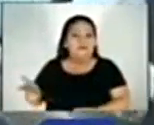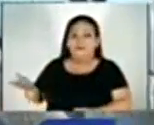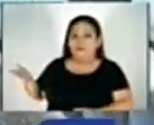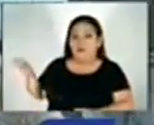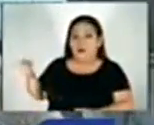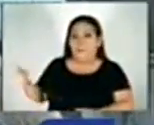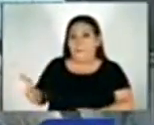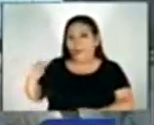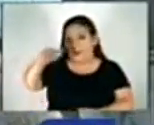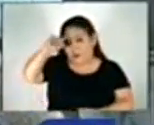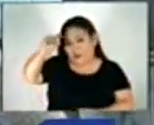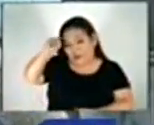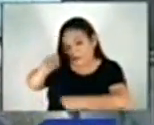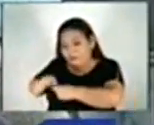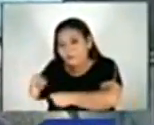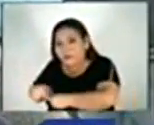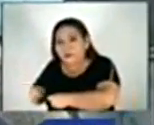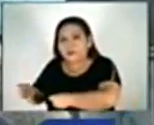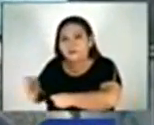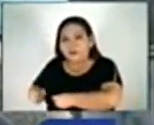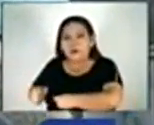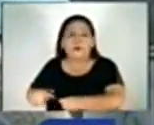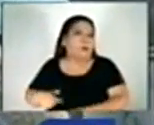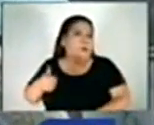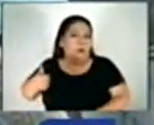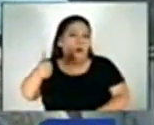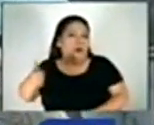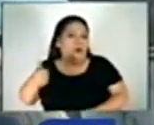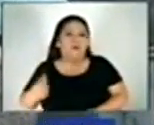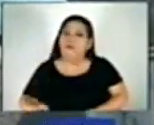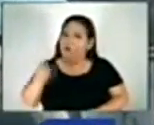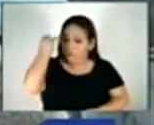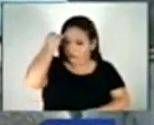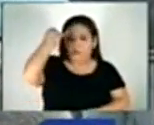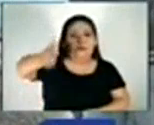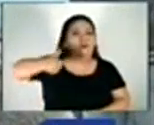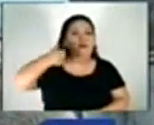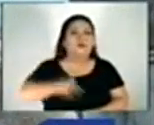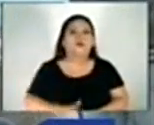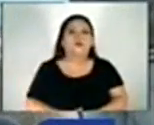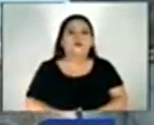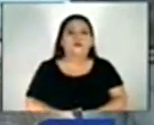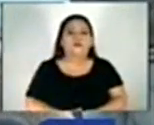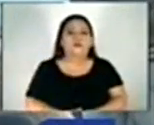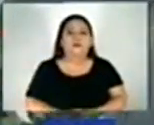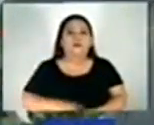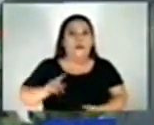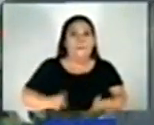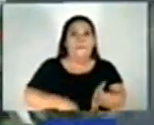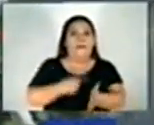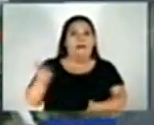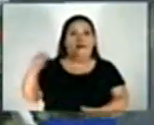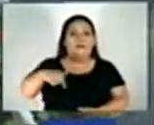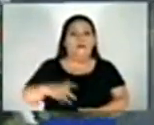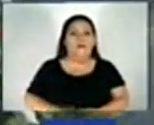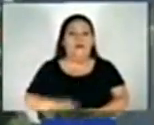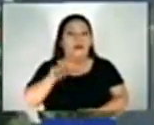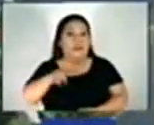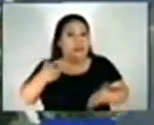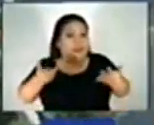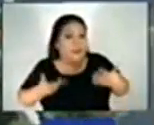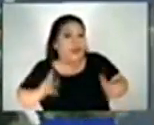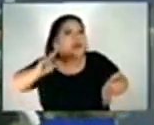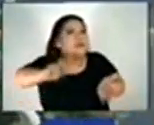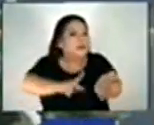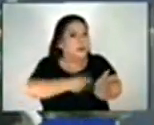a los productores, y pues yo pienso que está buena idea, excelente. ¿Primera vez que viene? Sí, primera vez. Esta es la segunda